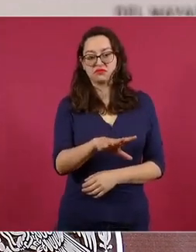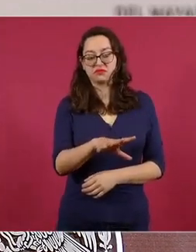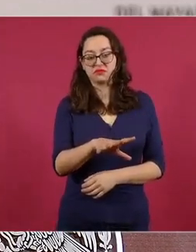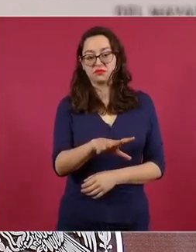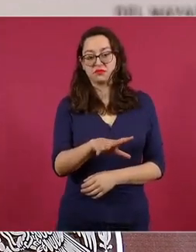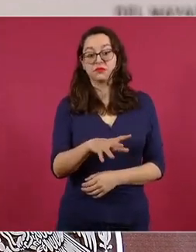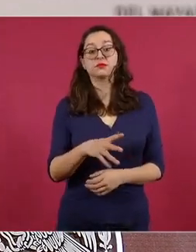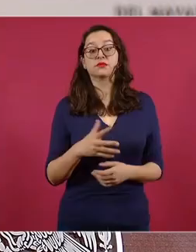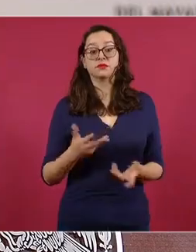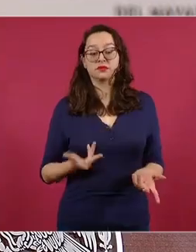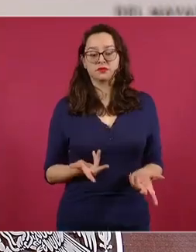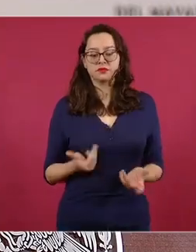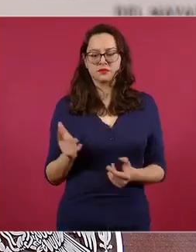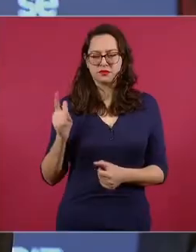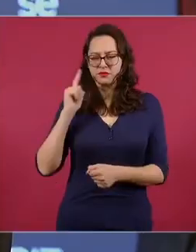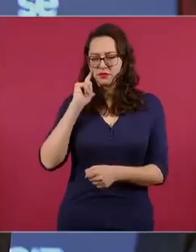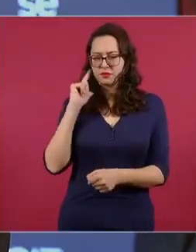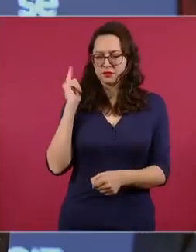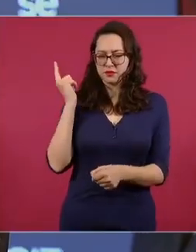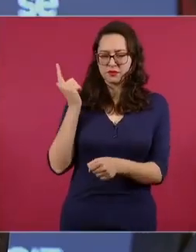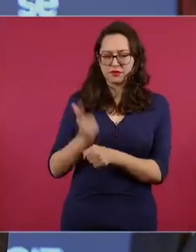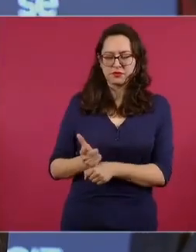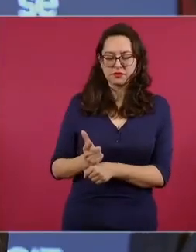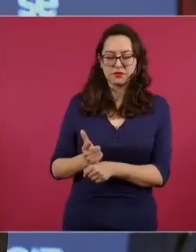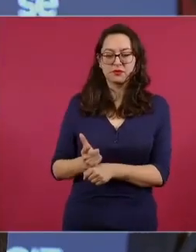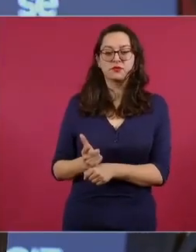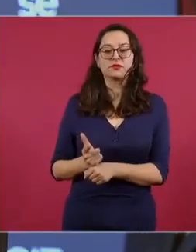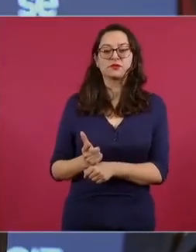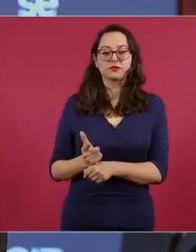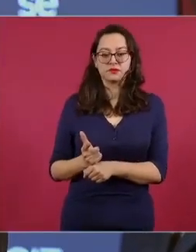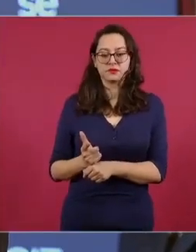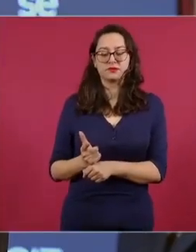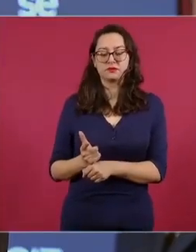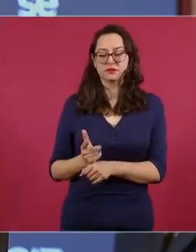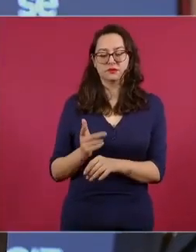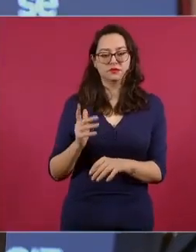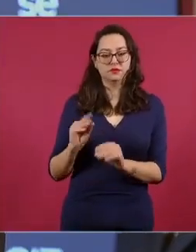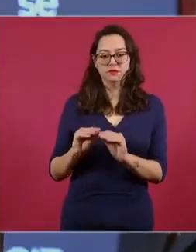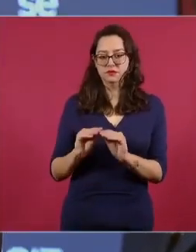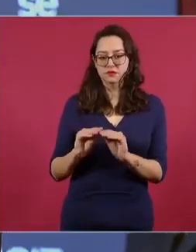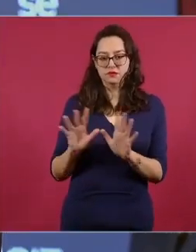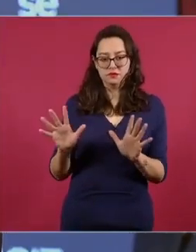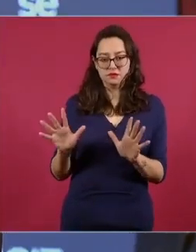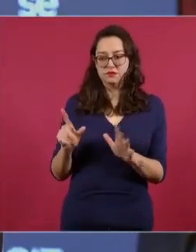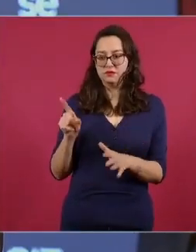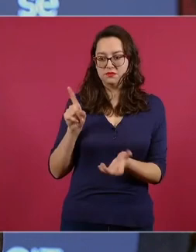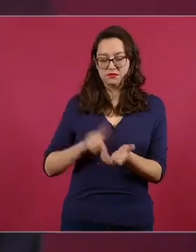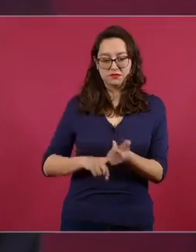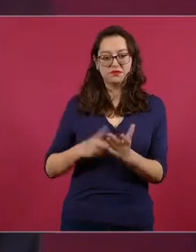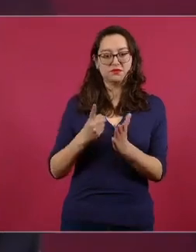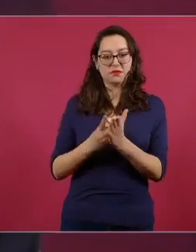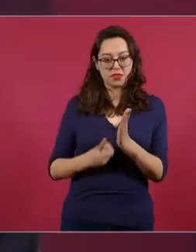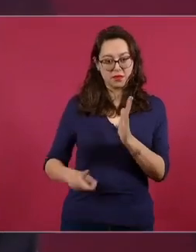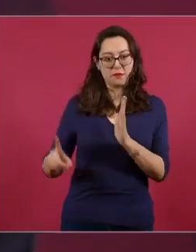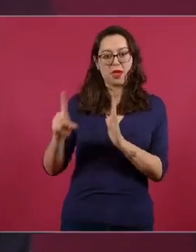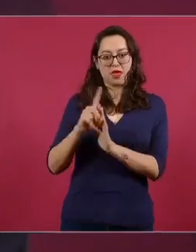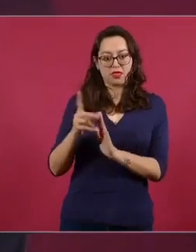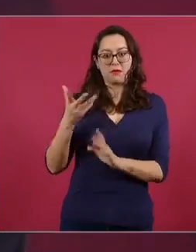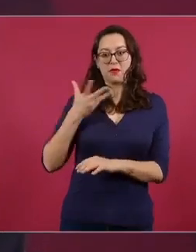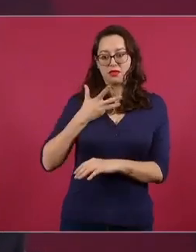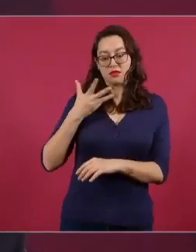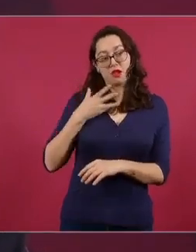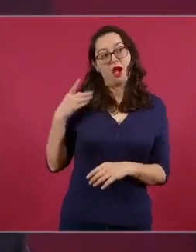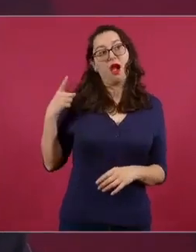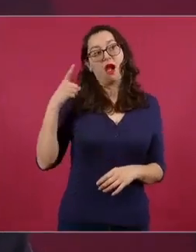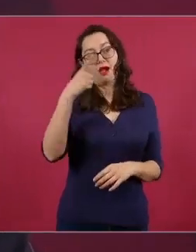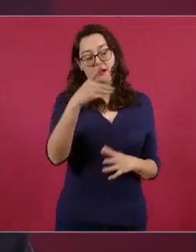se había identificado plenamente y se había asegurado varios departamentos en Miami.